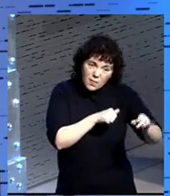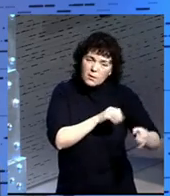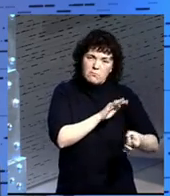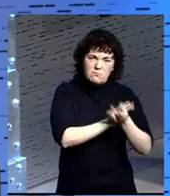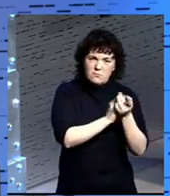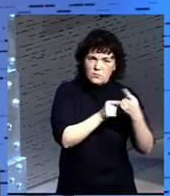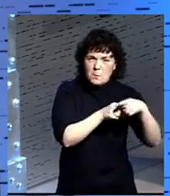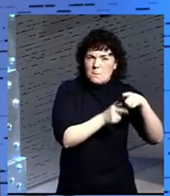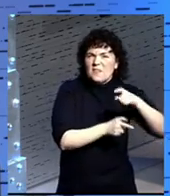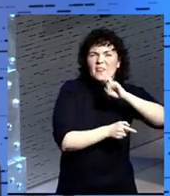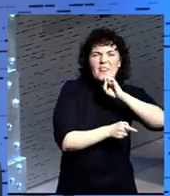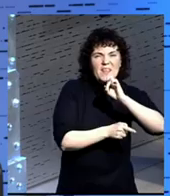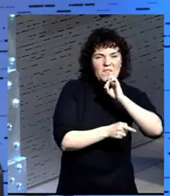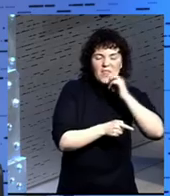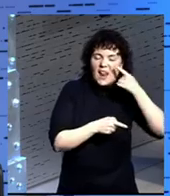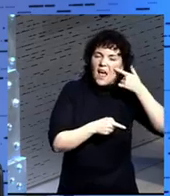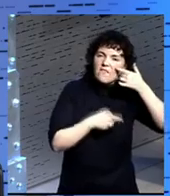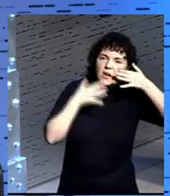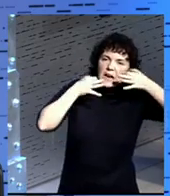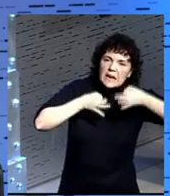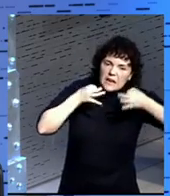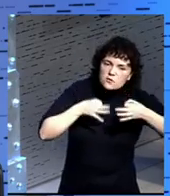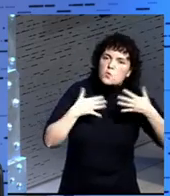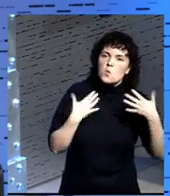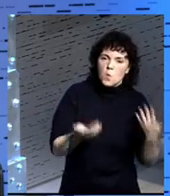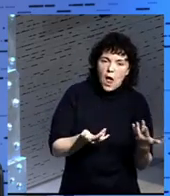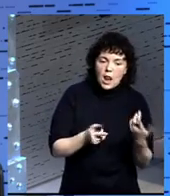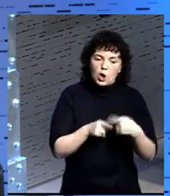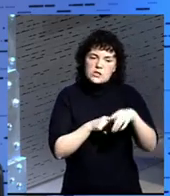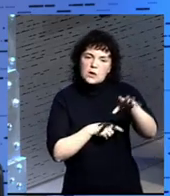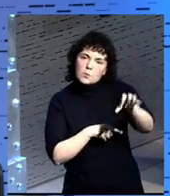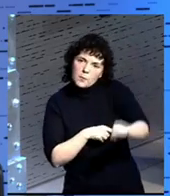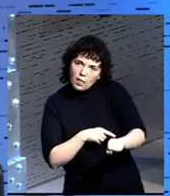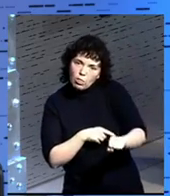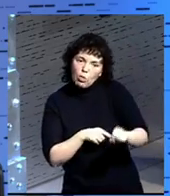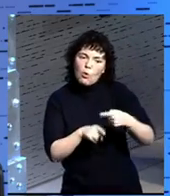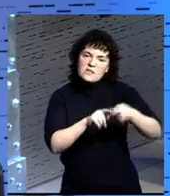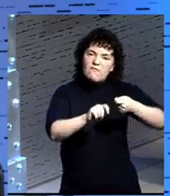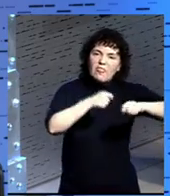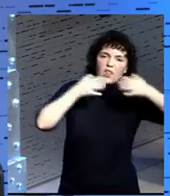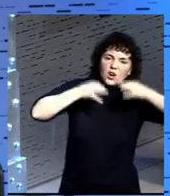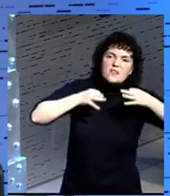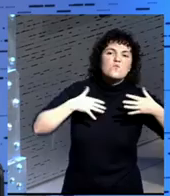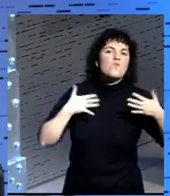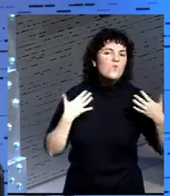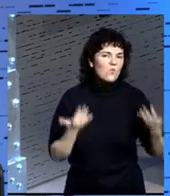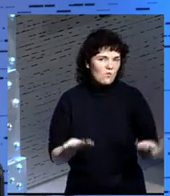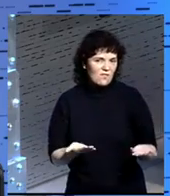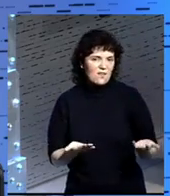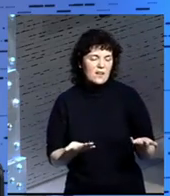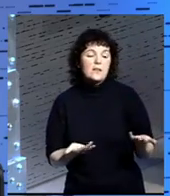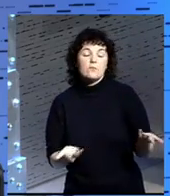es calibrar cuál es el riesgo que uno está comprando y cuál es el riesgo que uno está vendiendo. Y